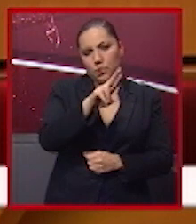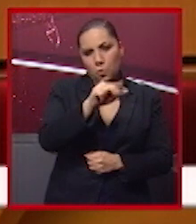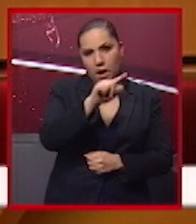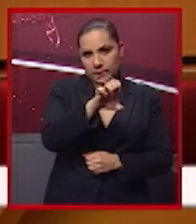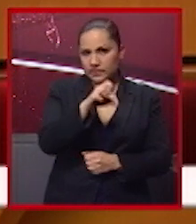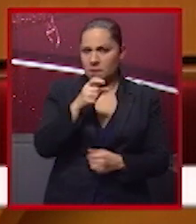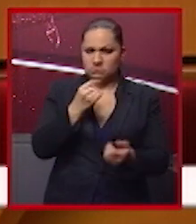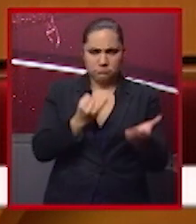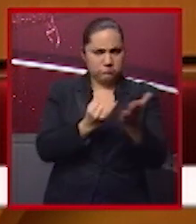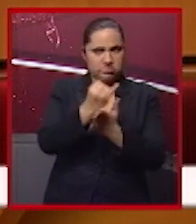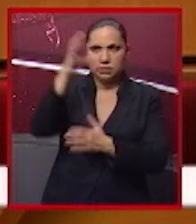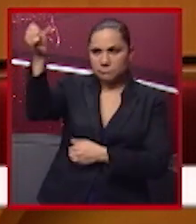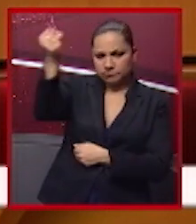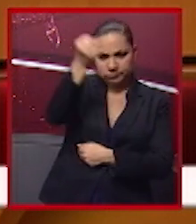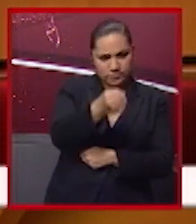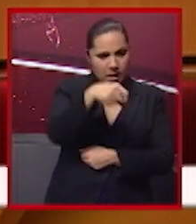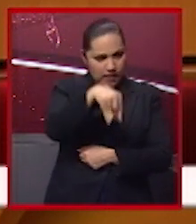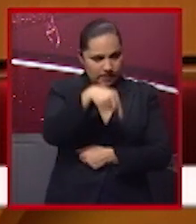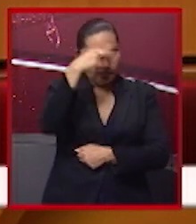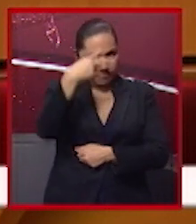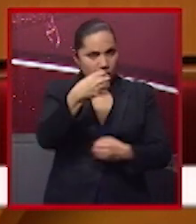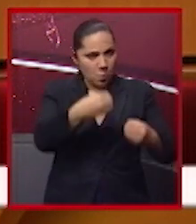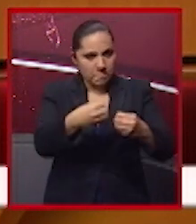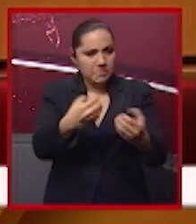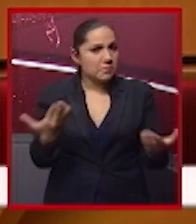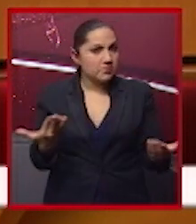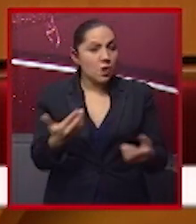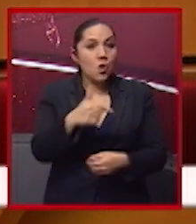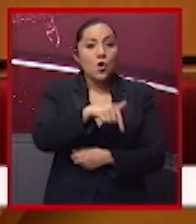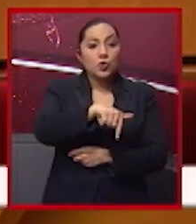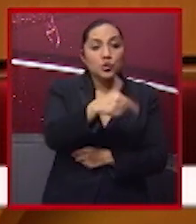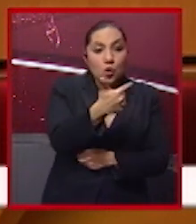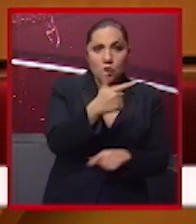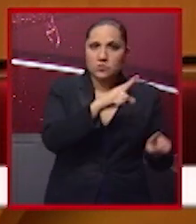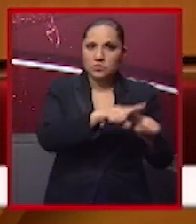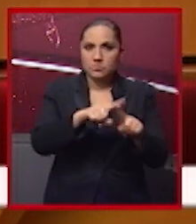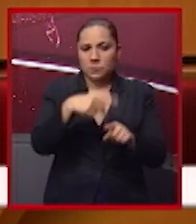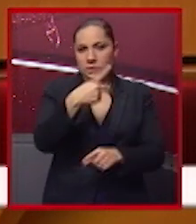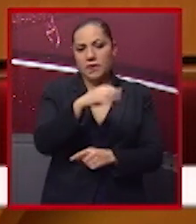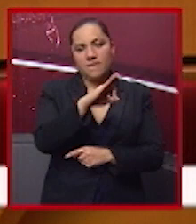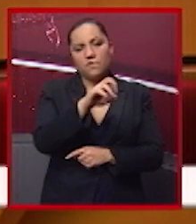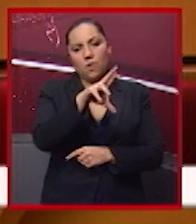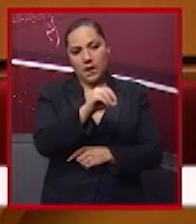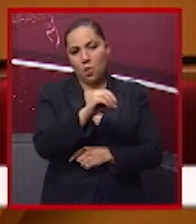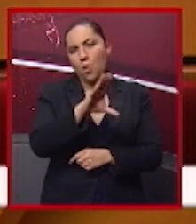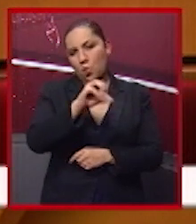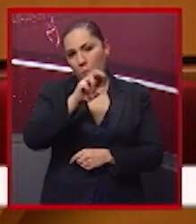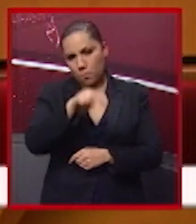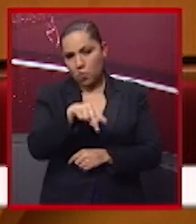órdenes del fuero común fueron entregadas en 2017 por el gobierno de Chihuahua.